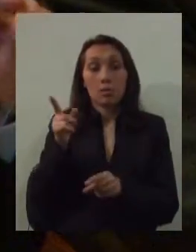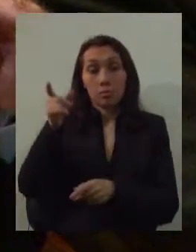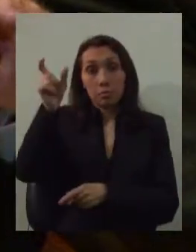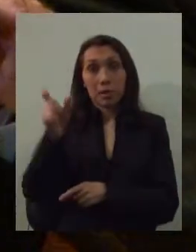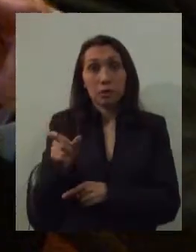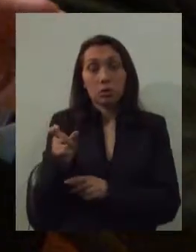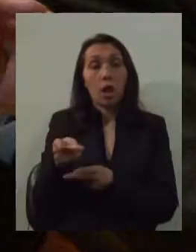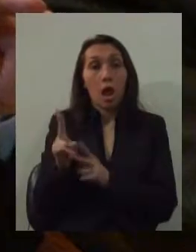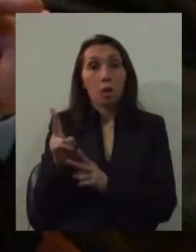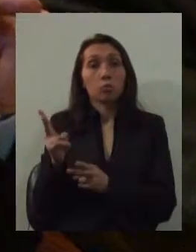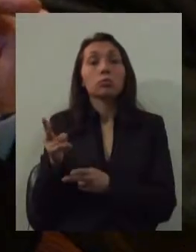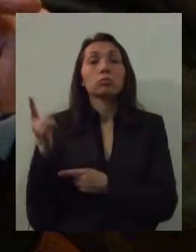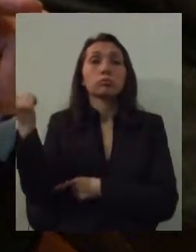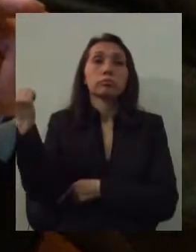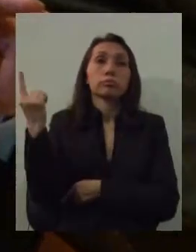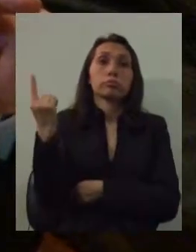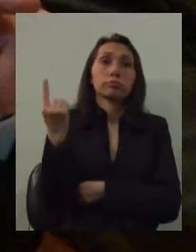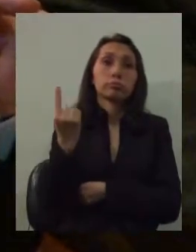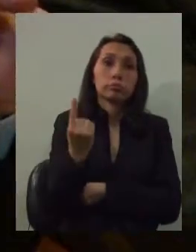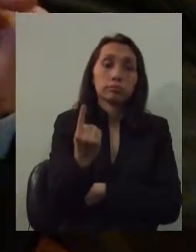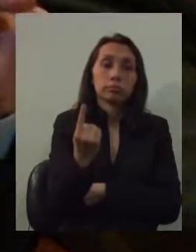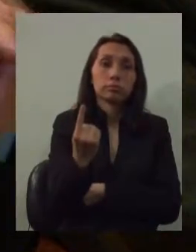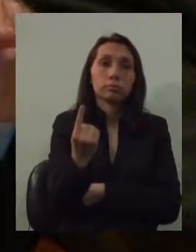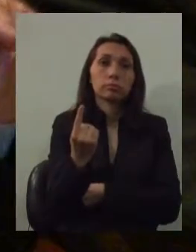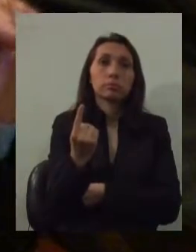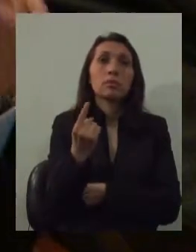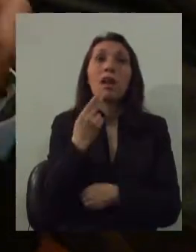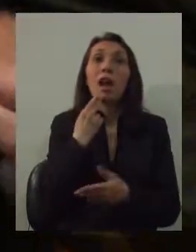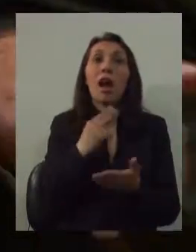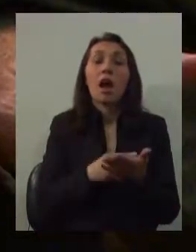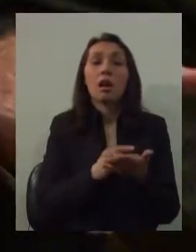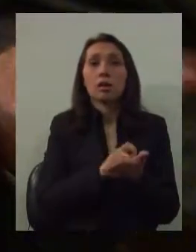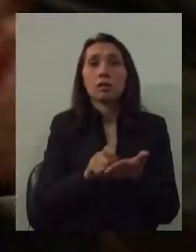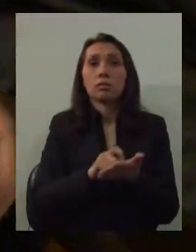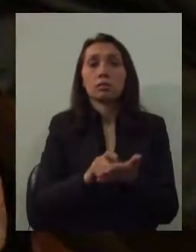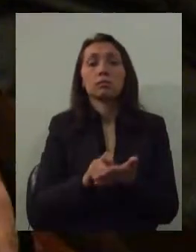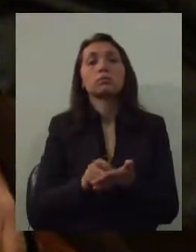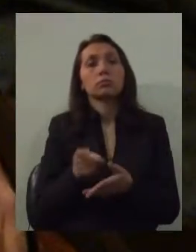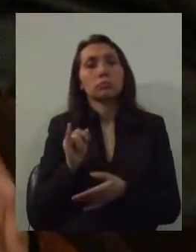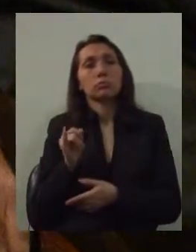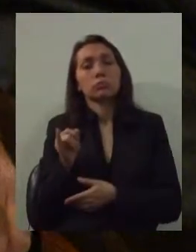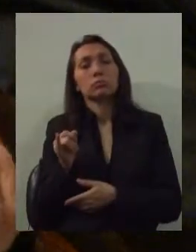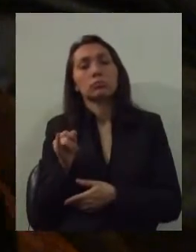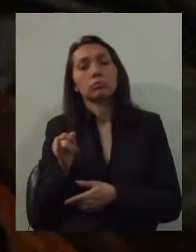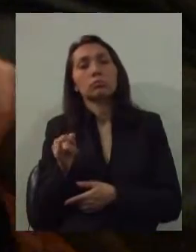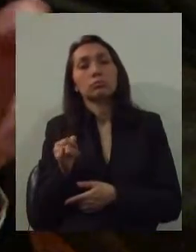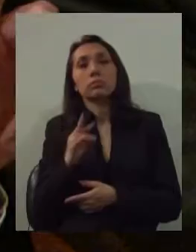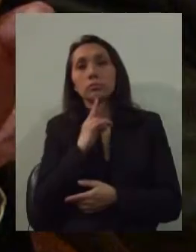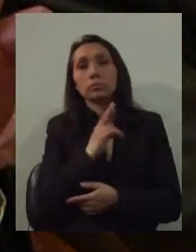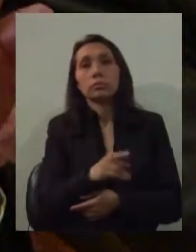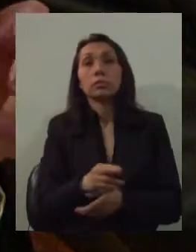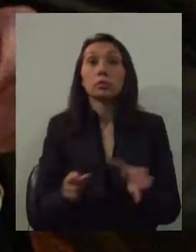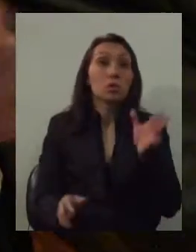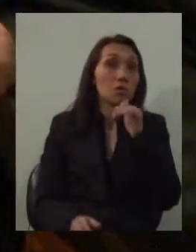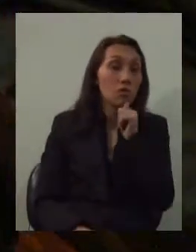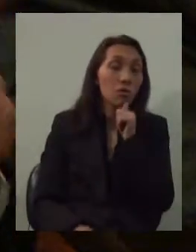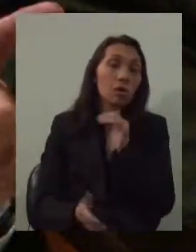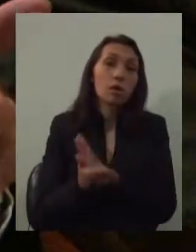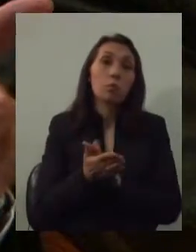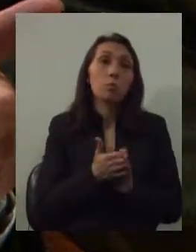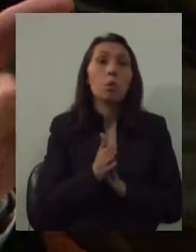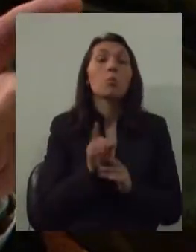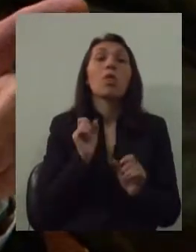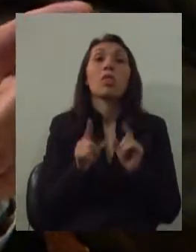que vendría eventualmente en la carta rogatoria acreditada, sí, para, claro, hacerlo en Chile. Sí, sí. ¿Y si no estuviera, por ejemplo, un